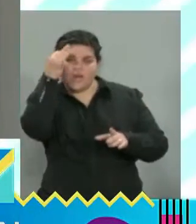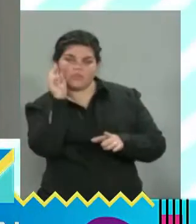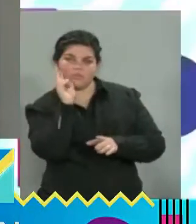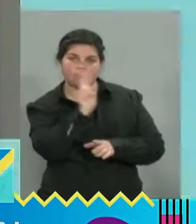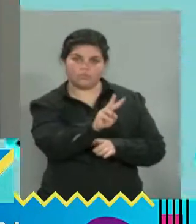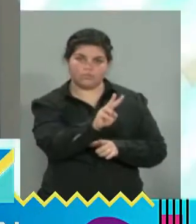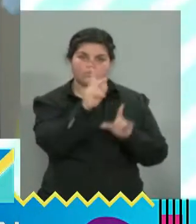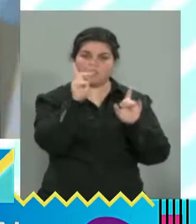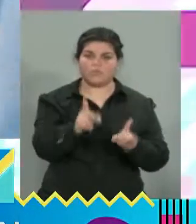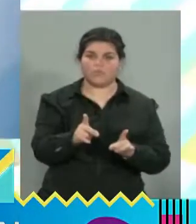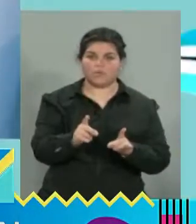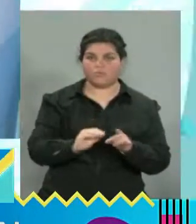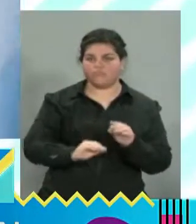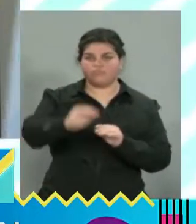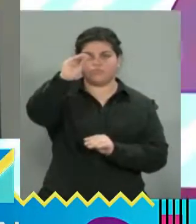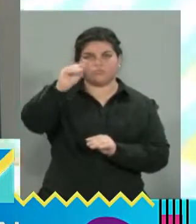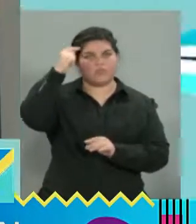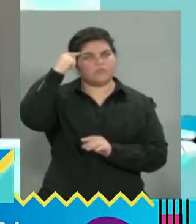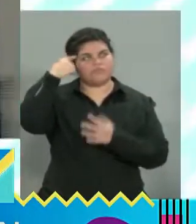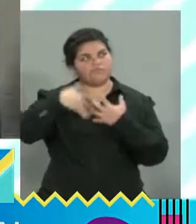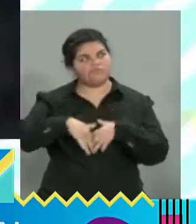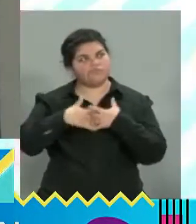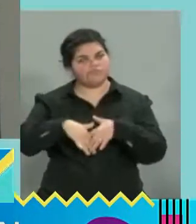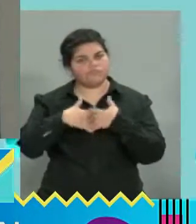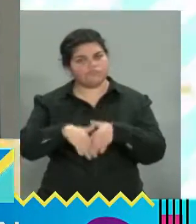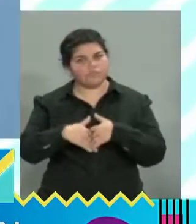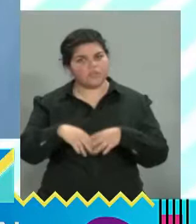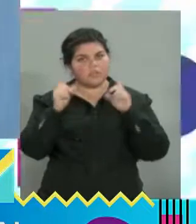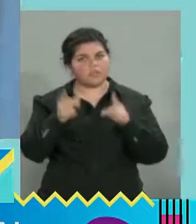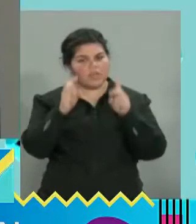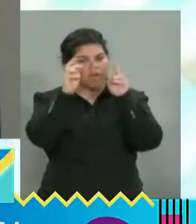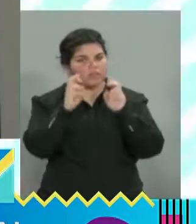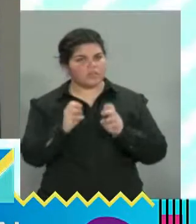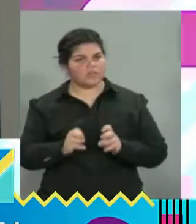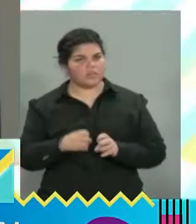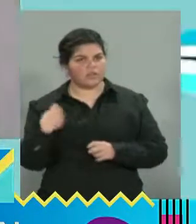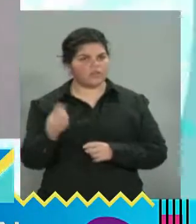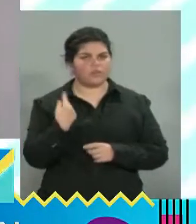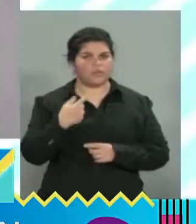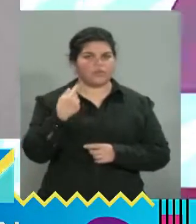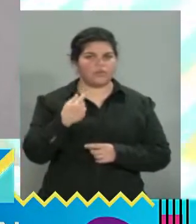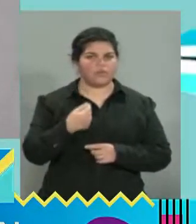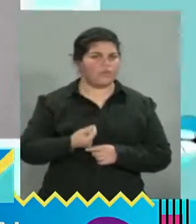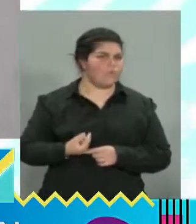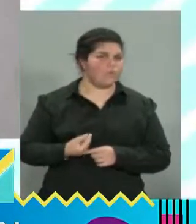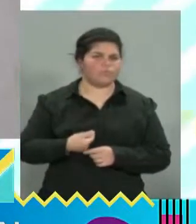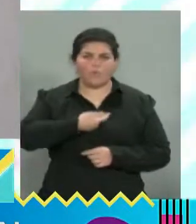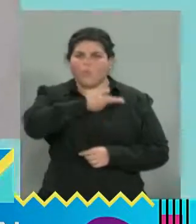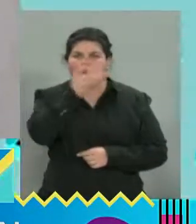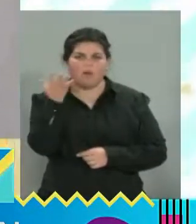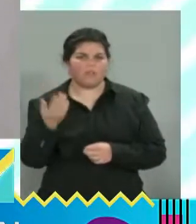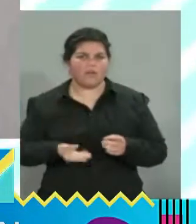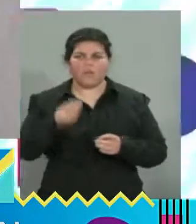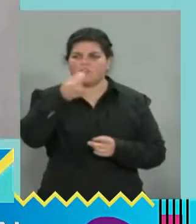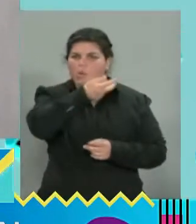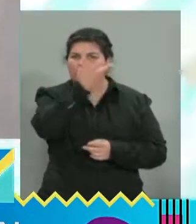buena publicación que nos ayude a repensarnos y a poder analizar cuántas veces ciertas actitudes pueden resultar